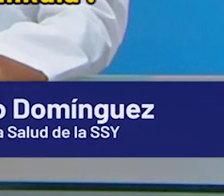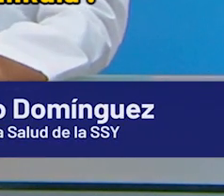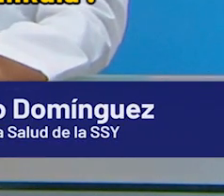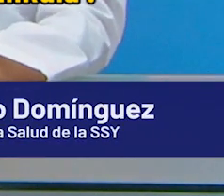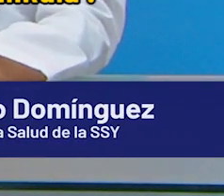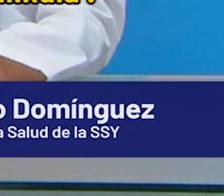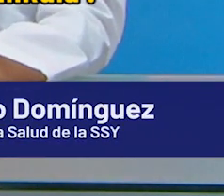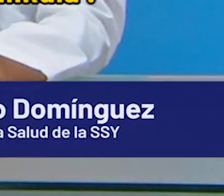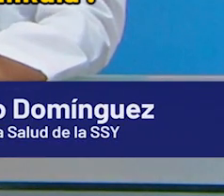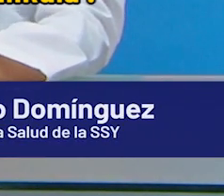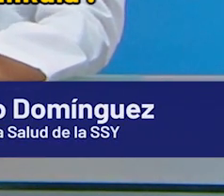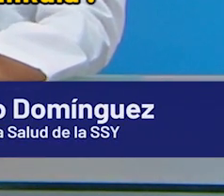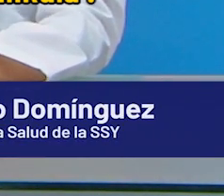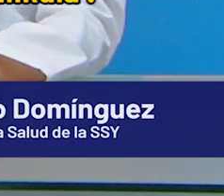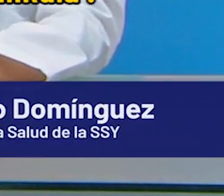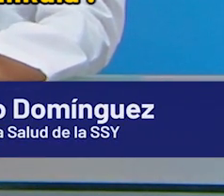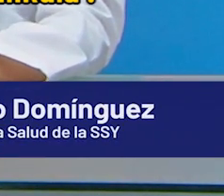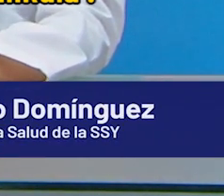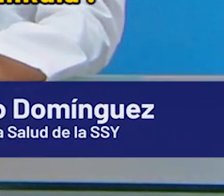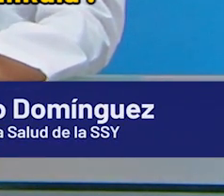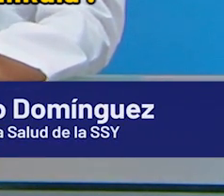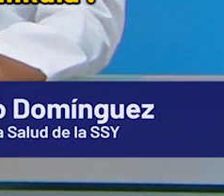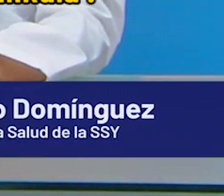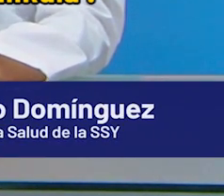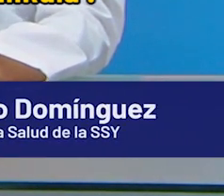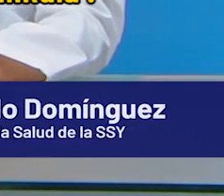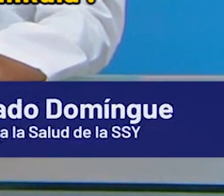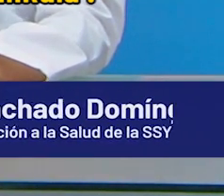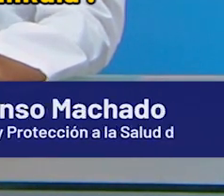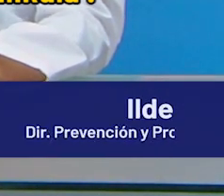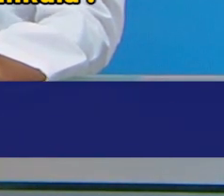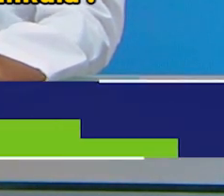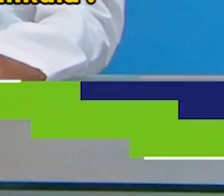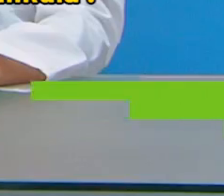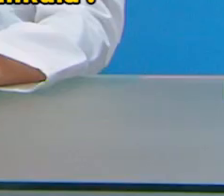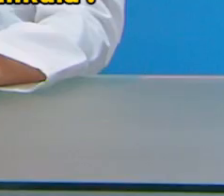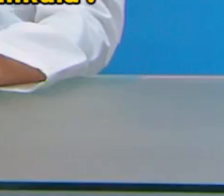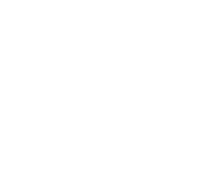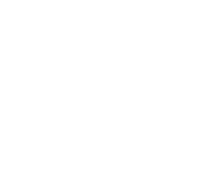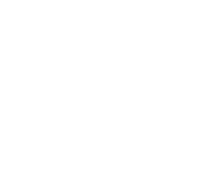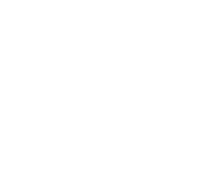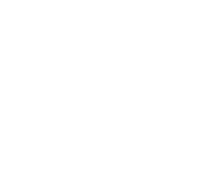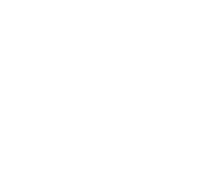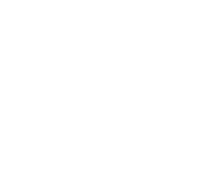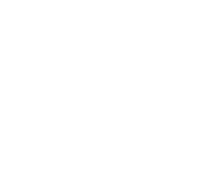Estaremos actualizando esta información todos los días por este mismo medio. Muchas gracias.